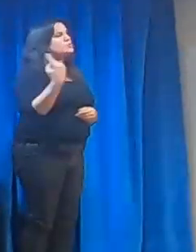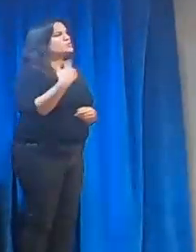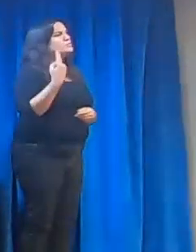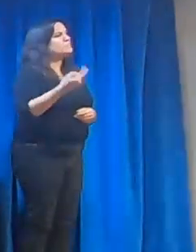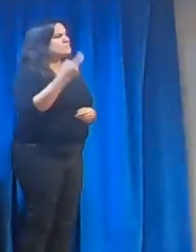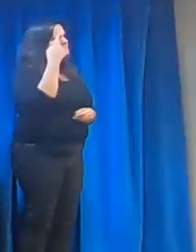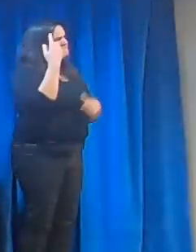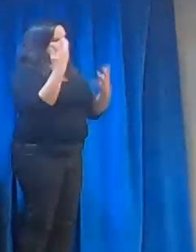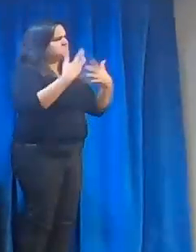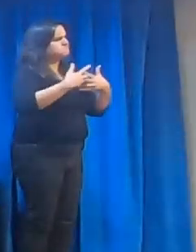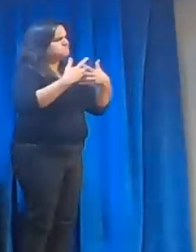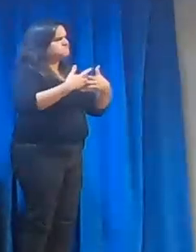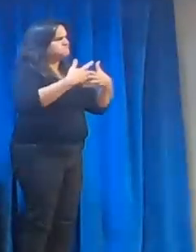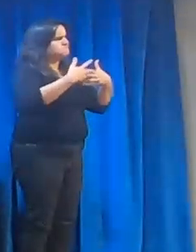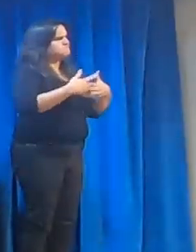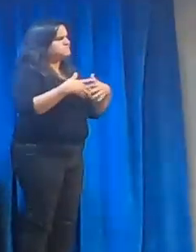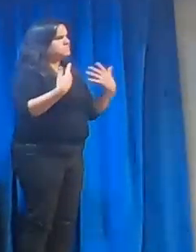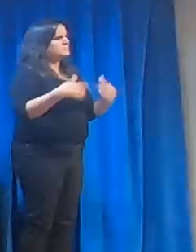mucho, obviamente